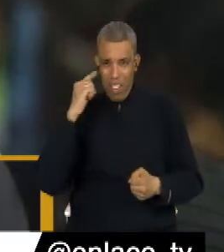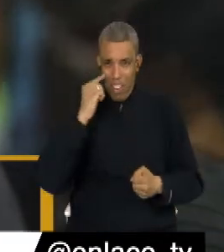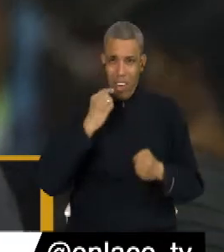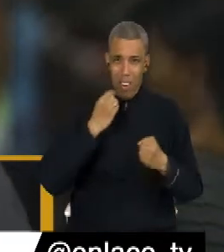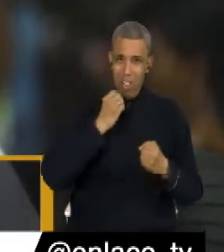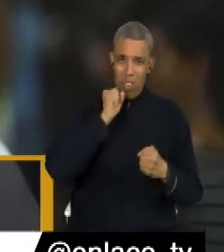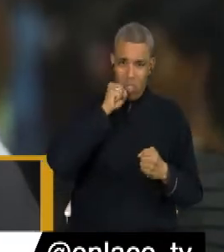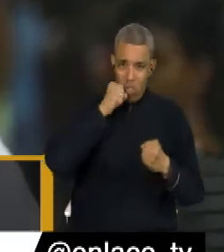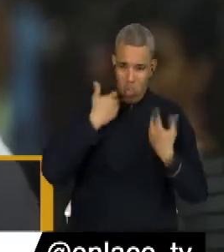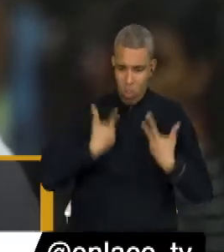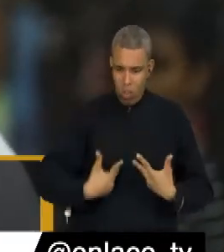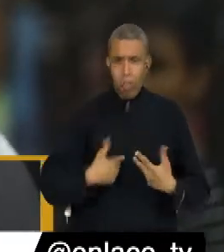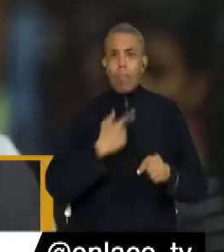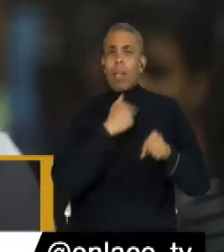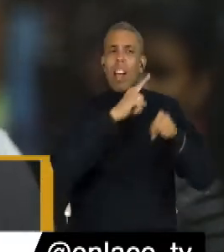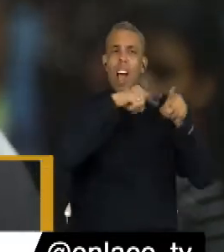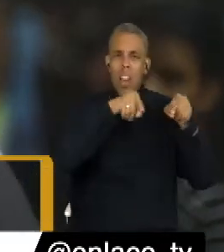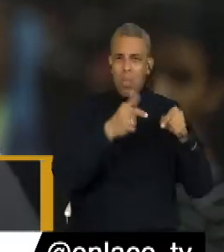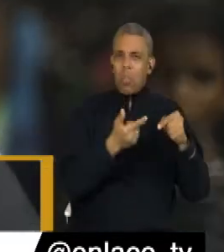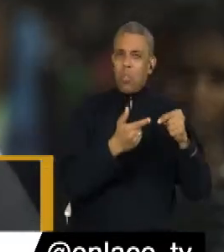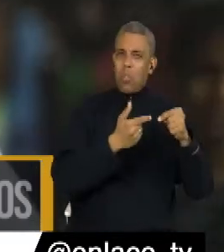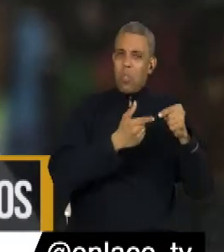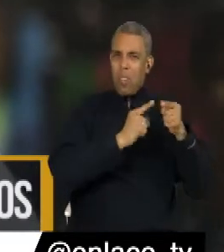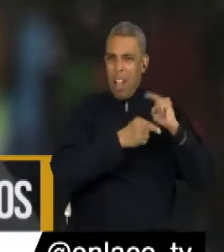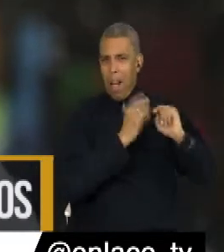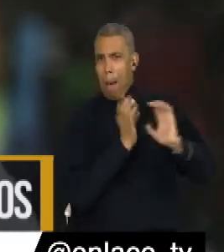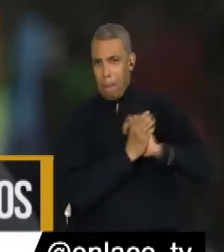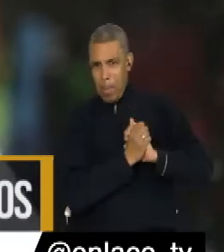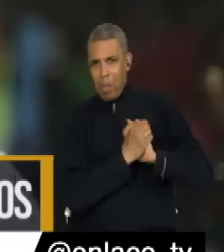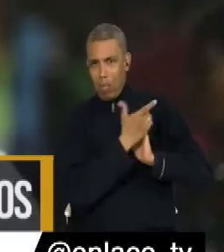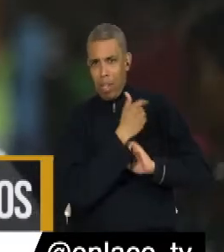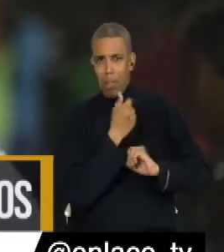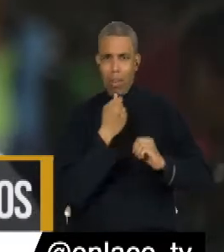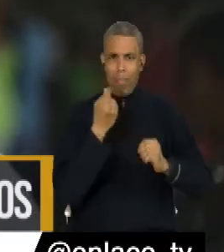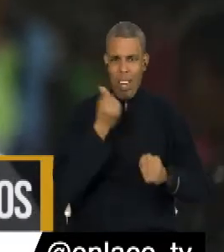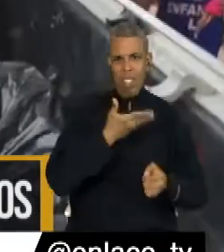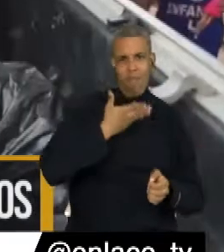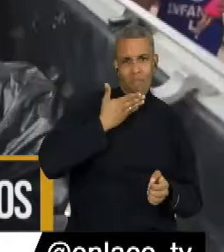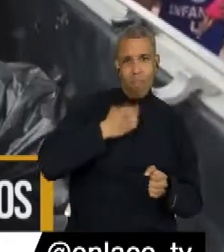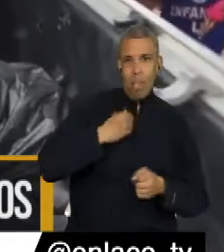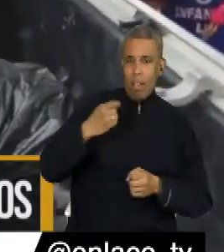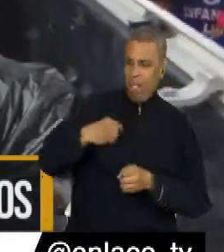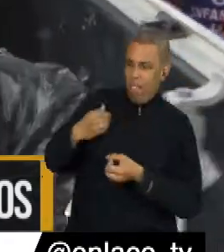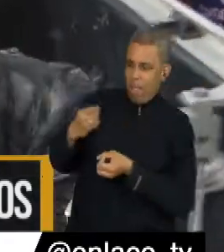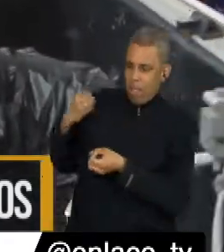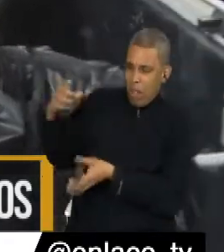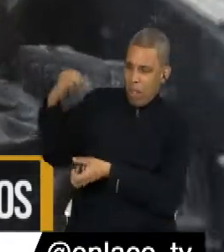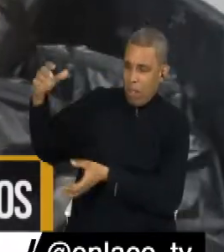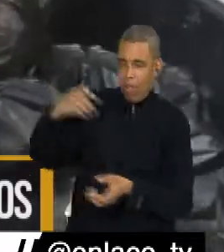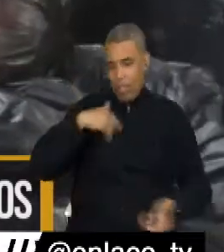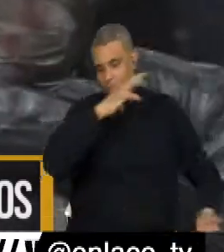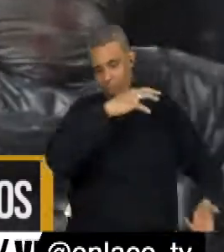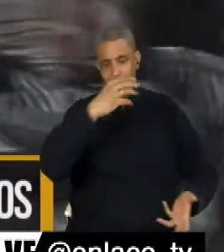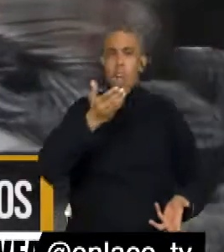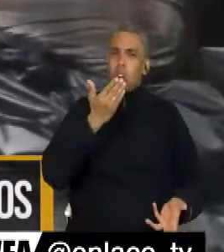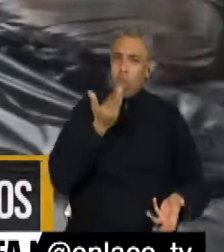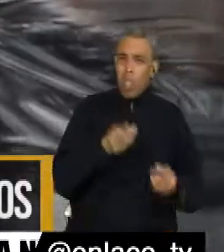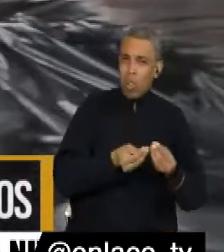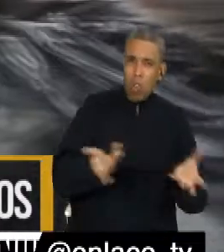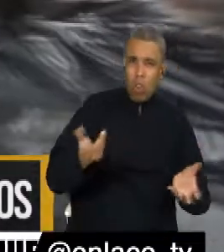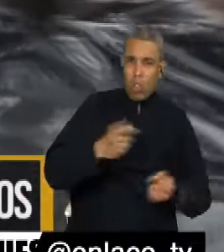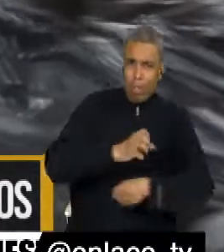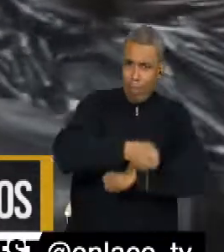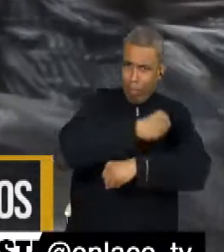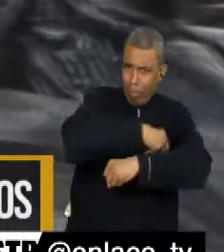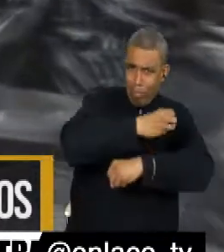mercados, unas ayudas para venir y entregárselas a las familias que han sido afectadas. Las comunidades impactadas por las intensas lluvias del